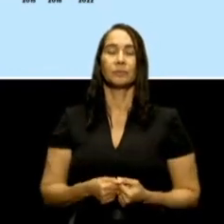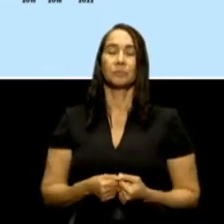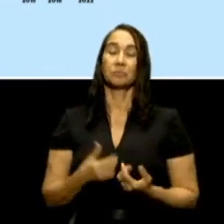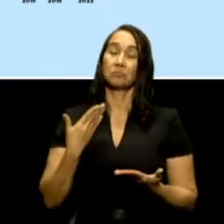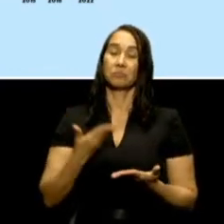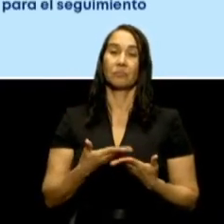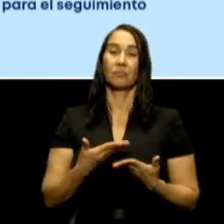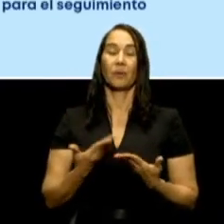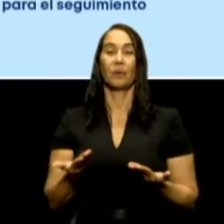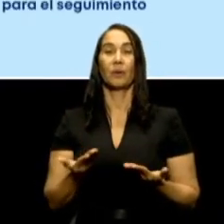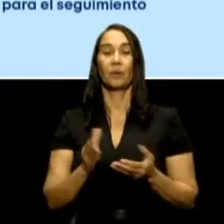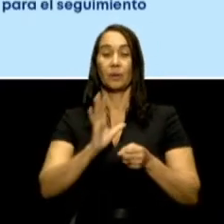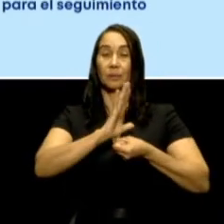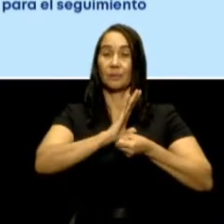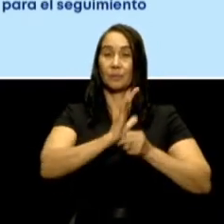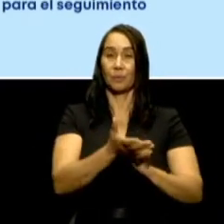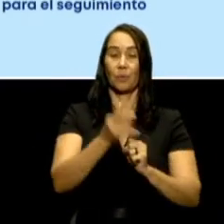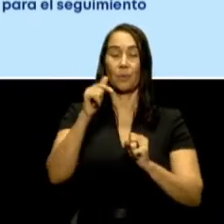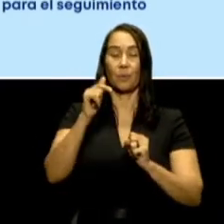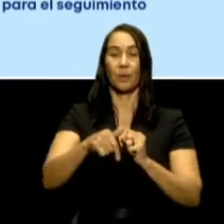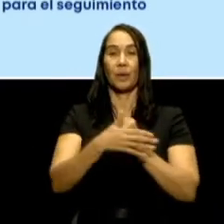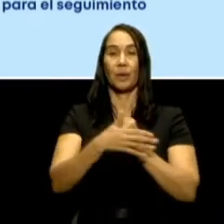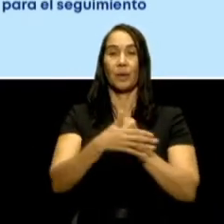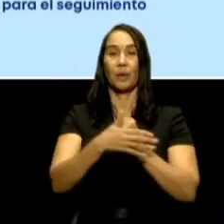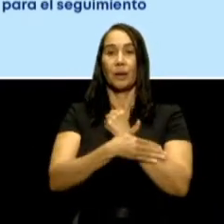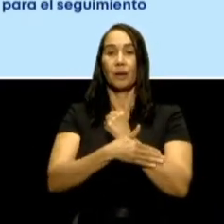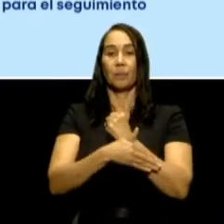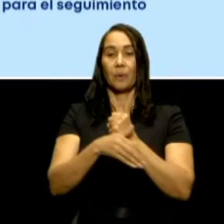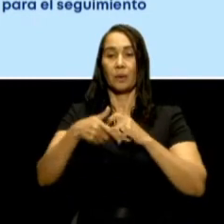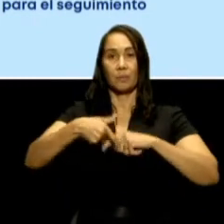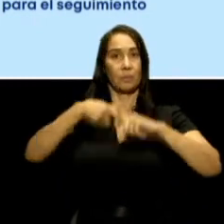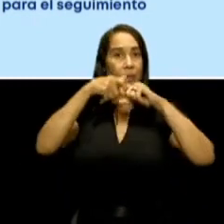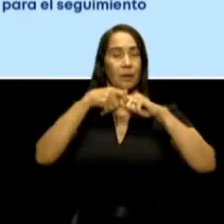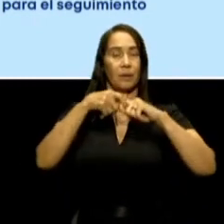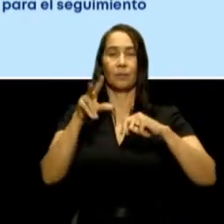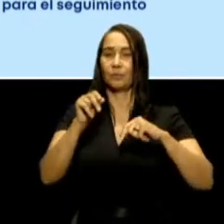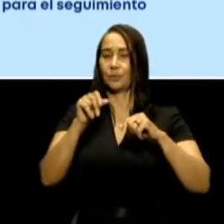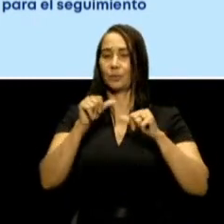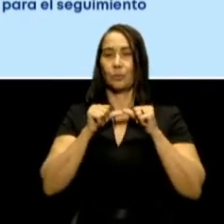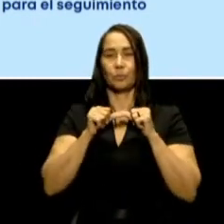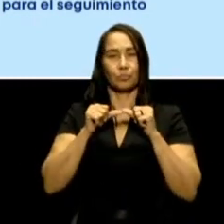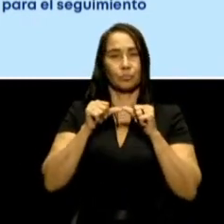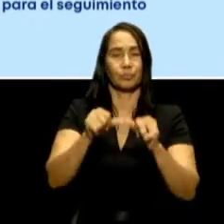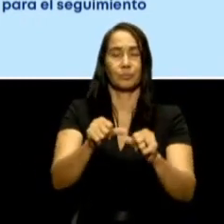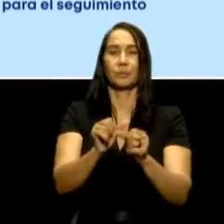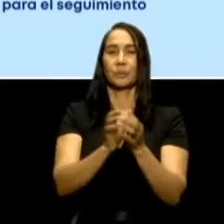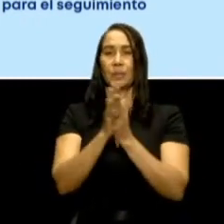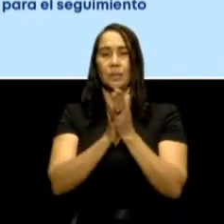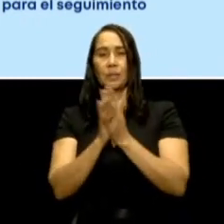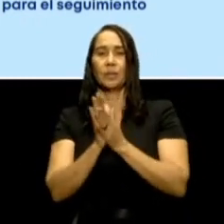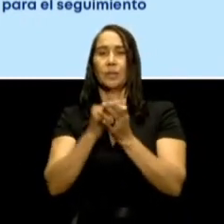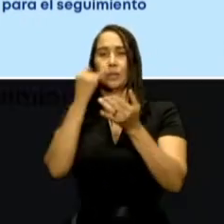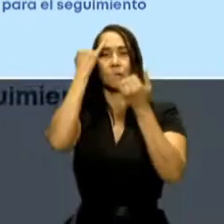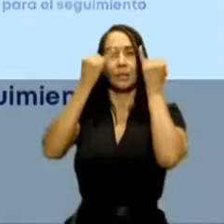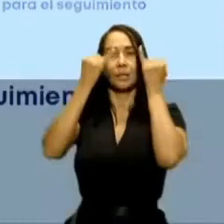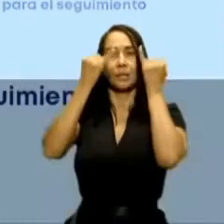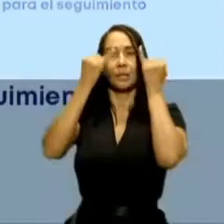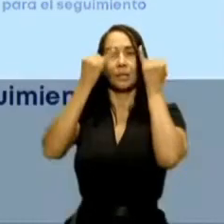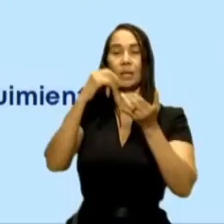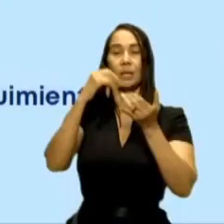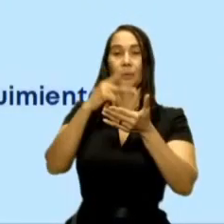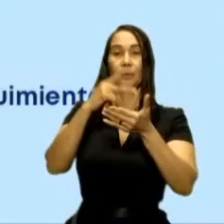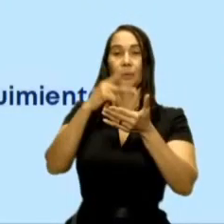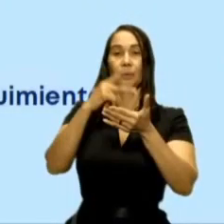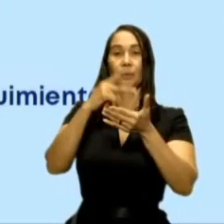Bueno, durante la pandemia el país no se quedó paralizado. Impulsó todo un programa de educación a